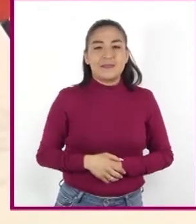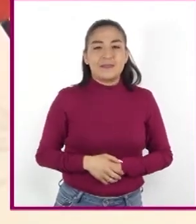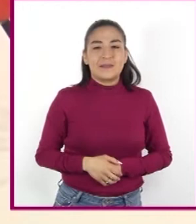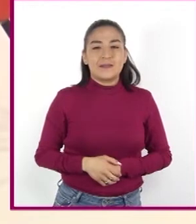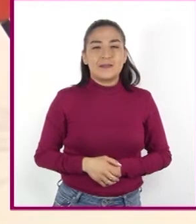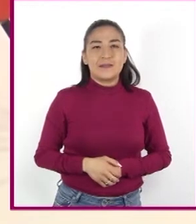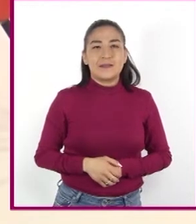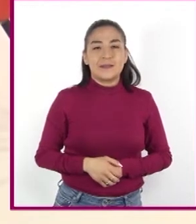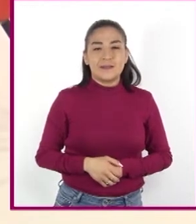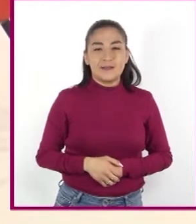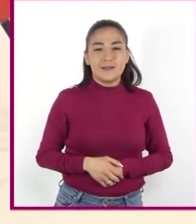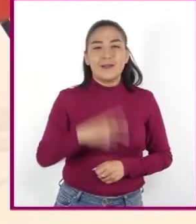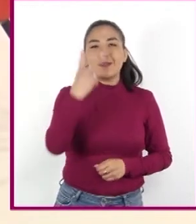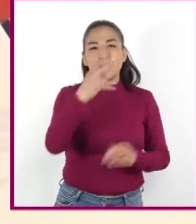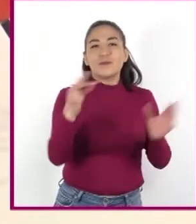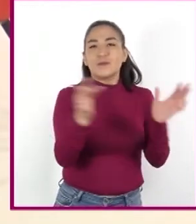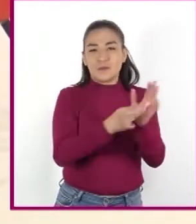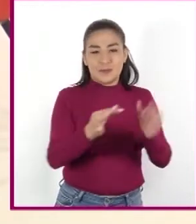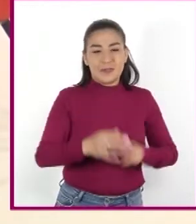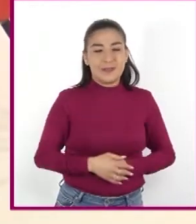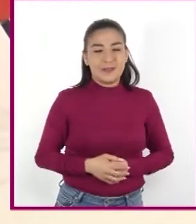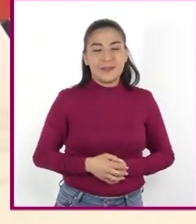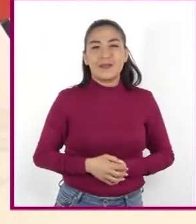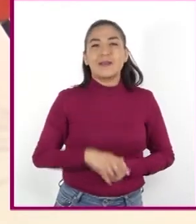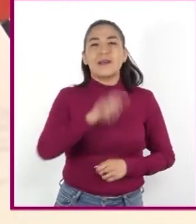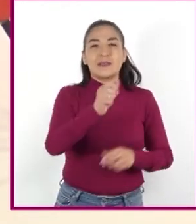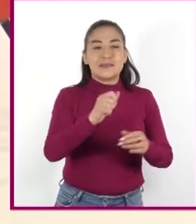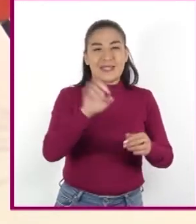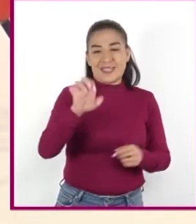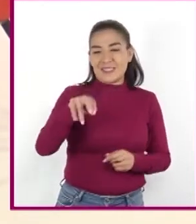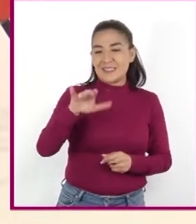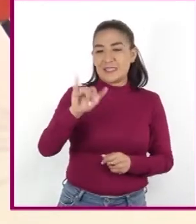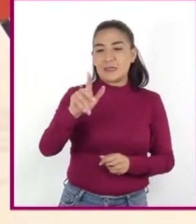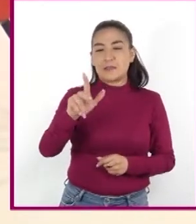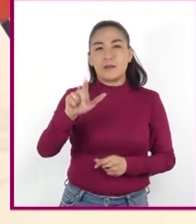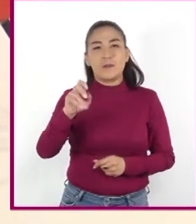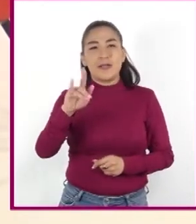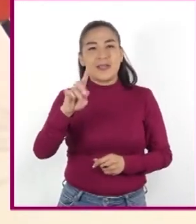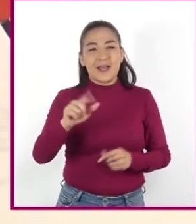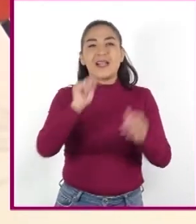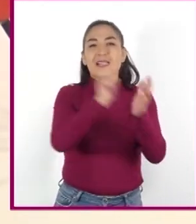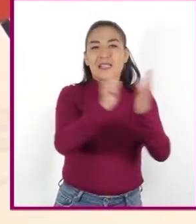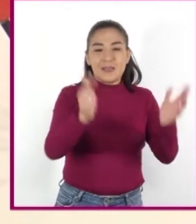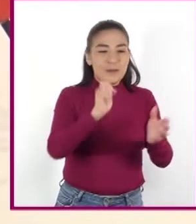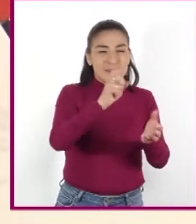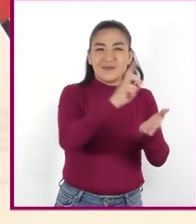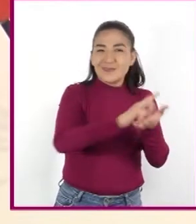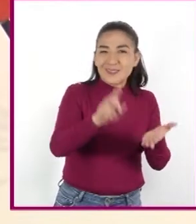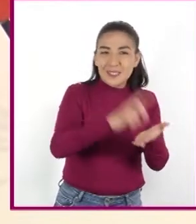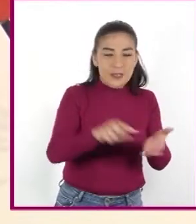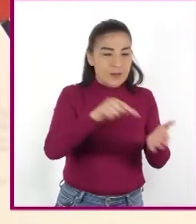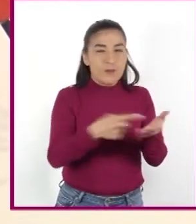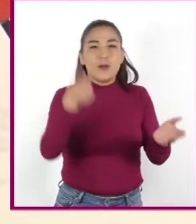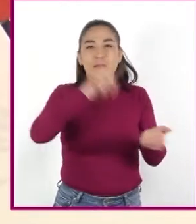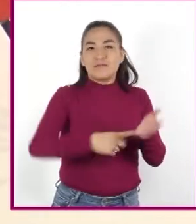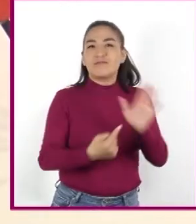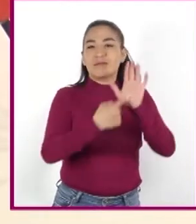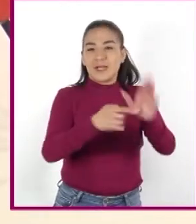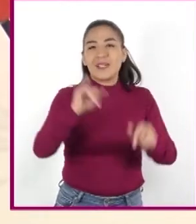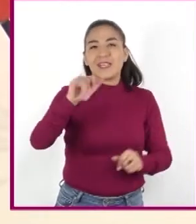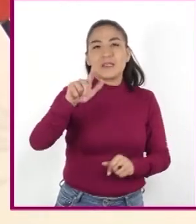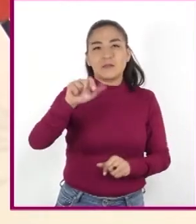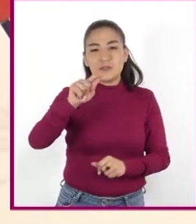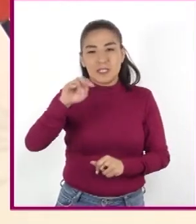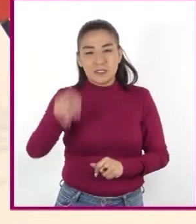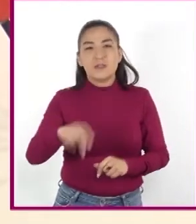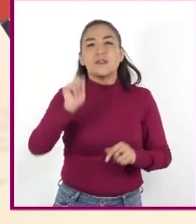Lourdes. Por 2 puntos. La enciclopedia fue una obra representativa del movimiento de la Ilustración. Fue creada por un grupo